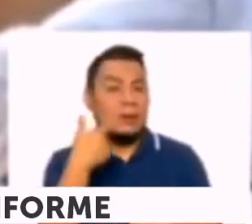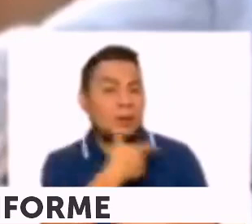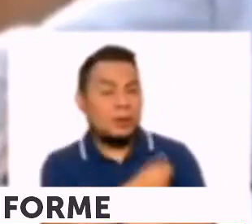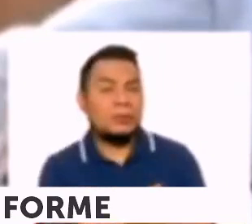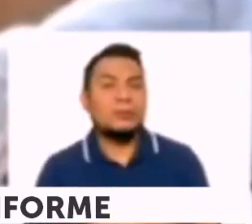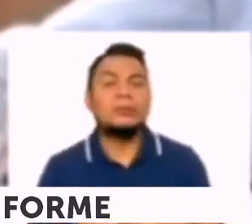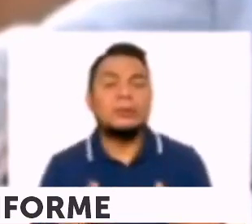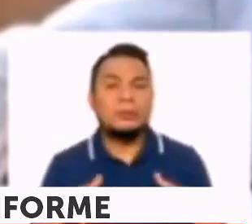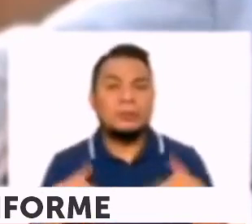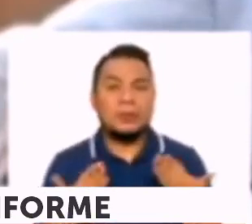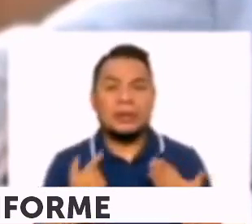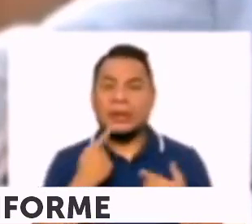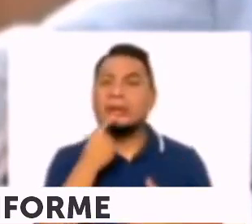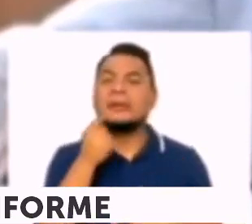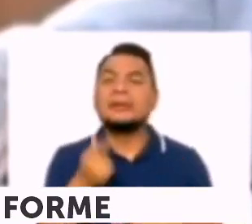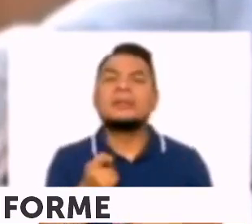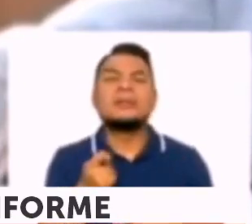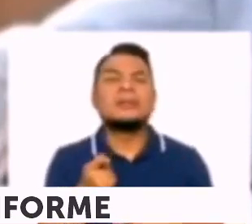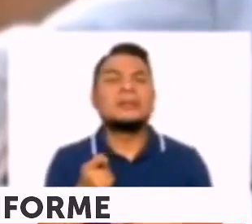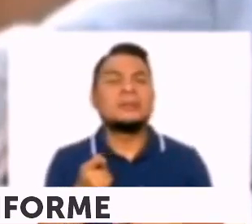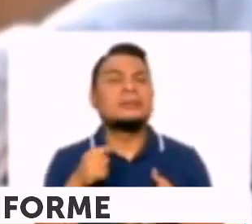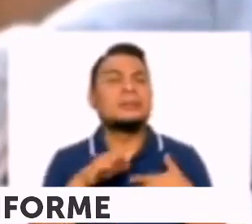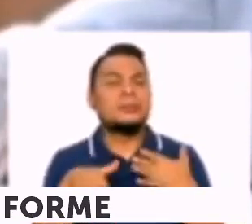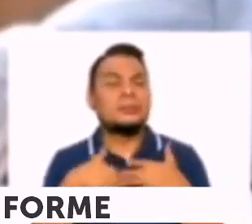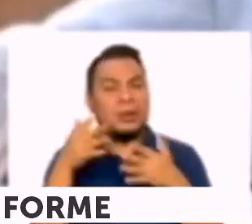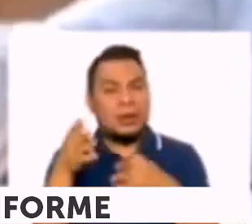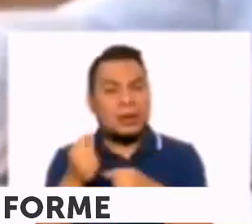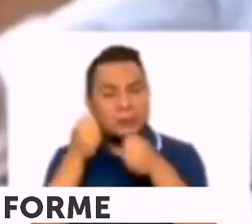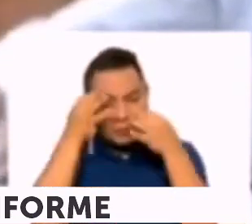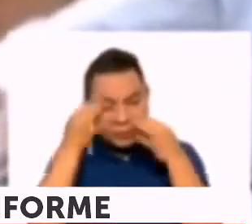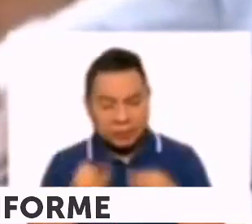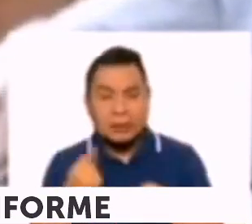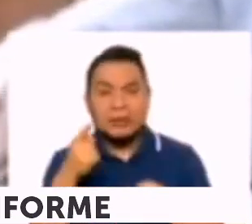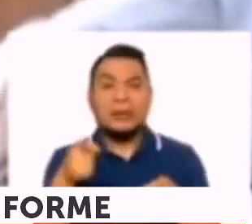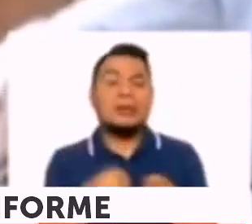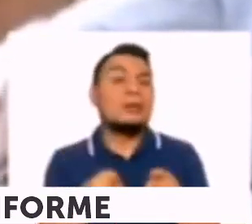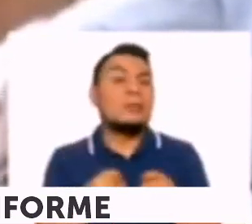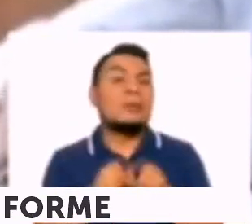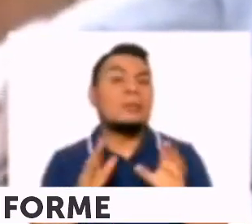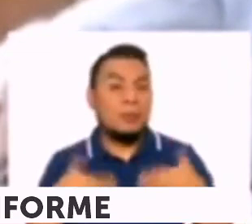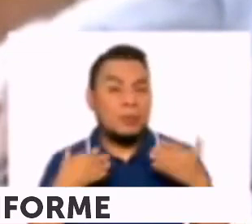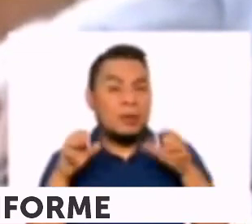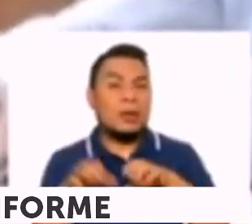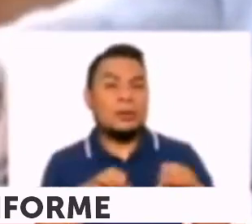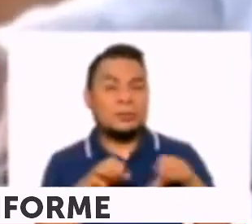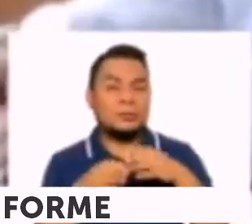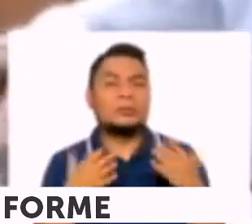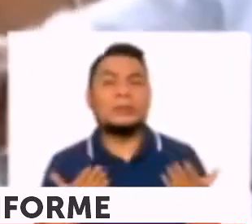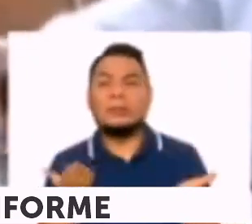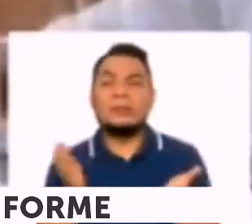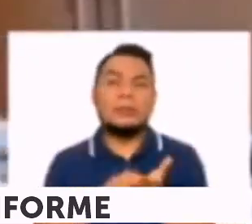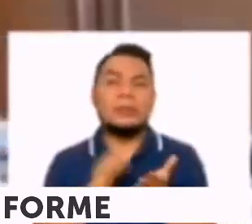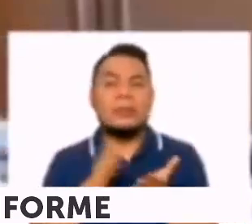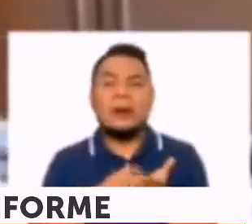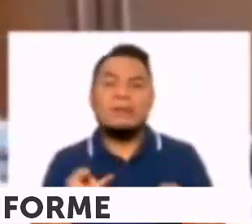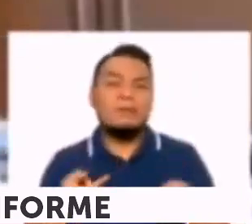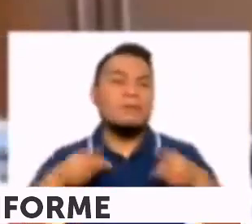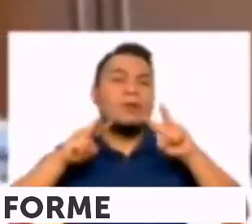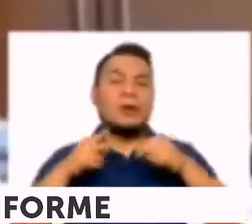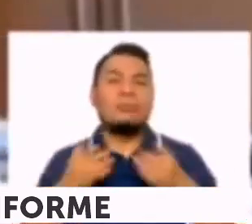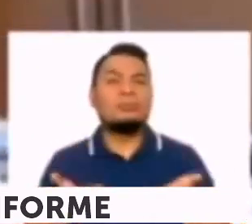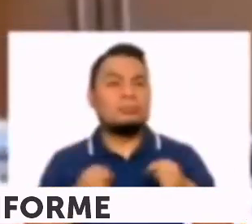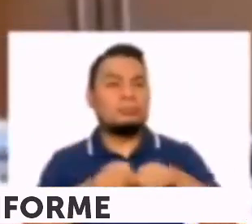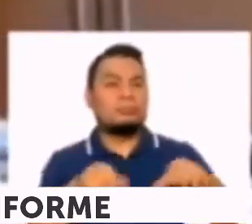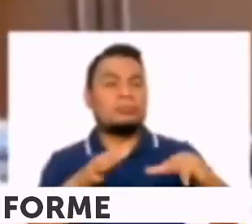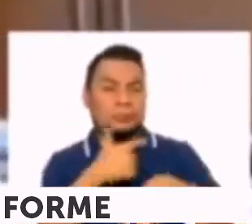y poder determinar y tomar la decisión de que también podamos hacer un mayor refuerzo. Con